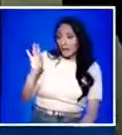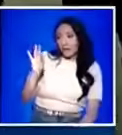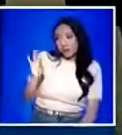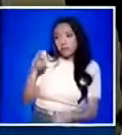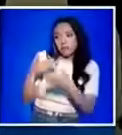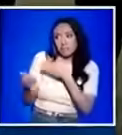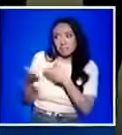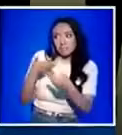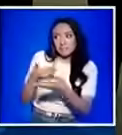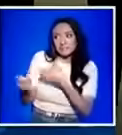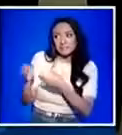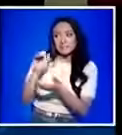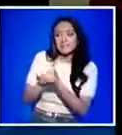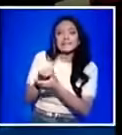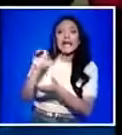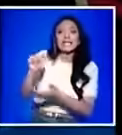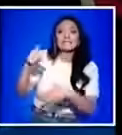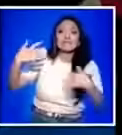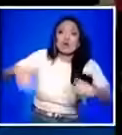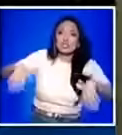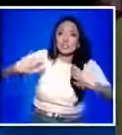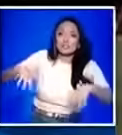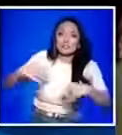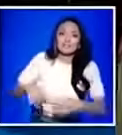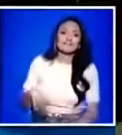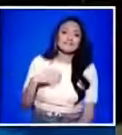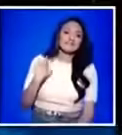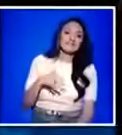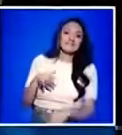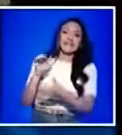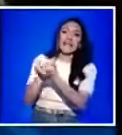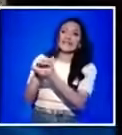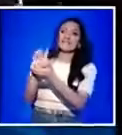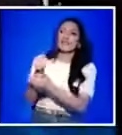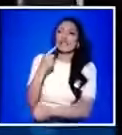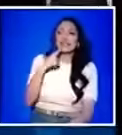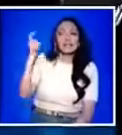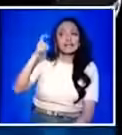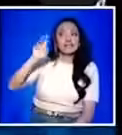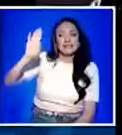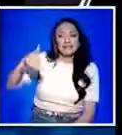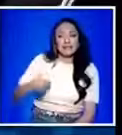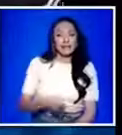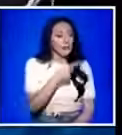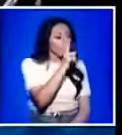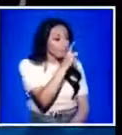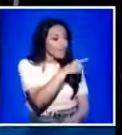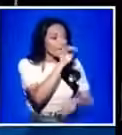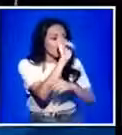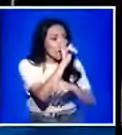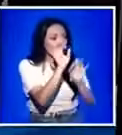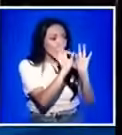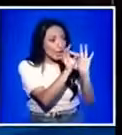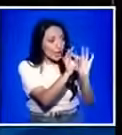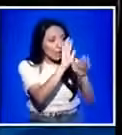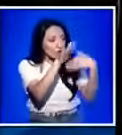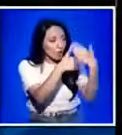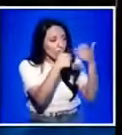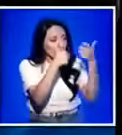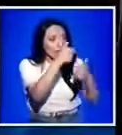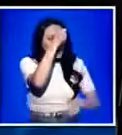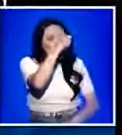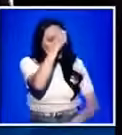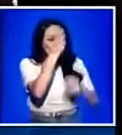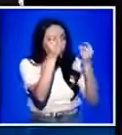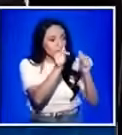Sí, porque... No dejan ir a jugar el domingo. Nos extrañan en casa. Dejar haciendo las cosas el sábado listo para que el domingo le den permiso.